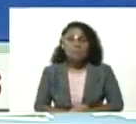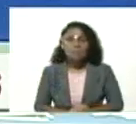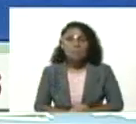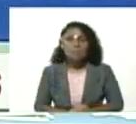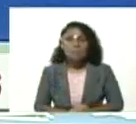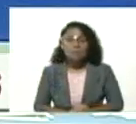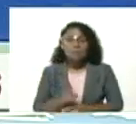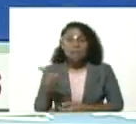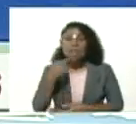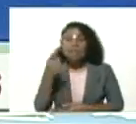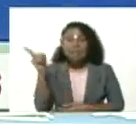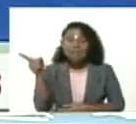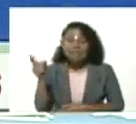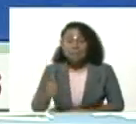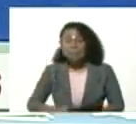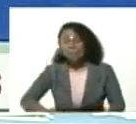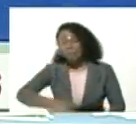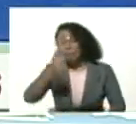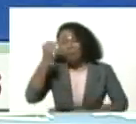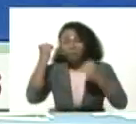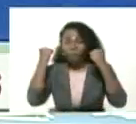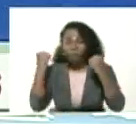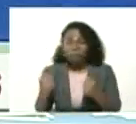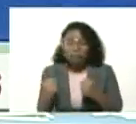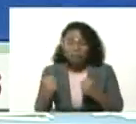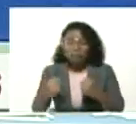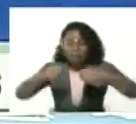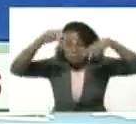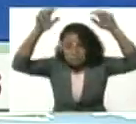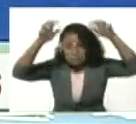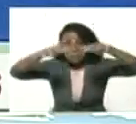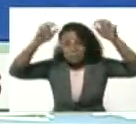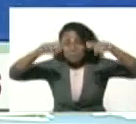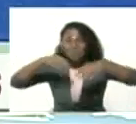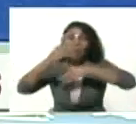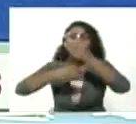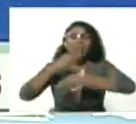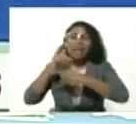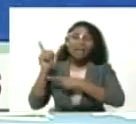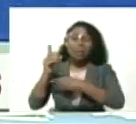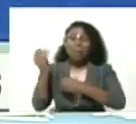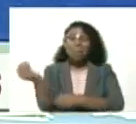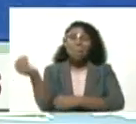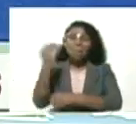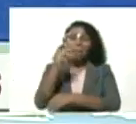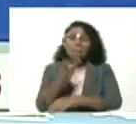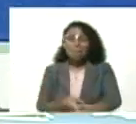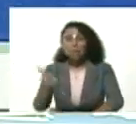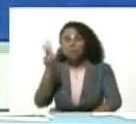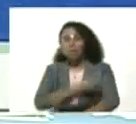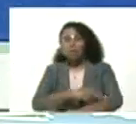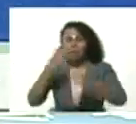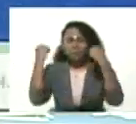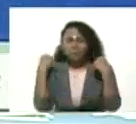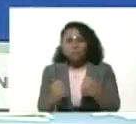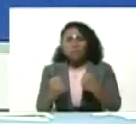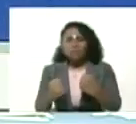Quiere decir que es más intenso las lluvias. Esto conlleva con mayor intensidad de